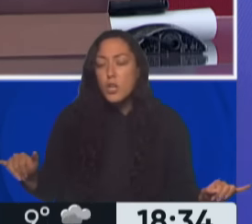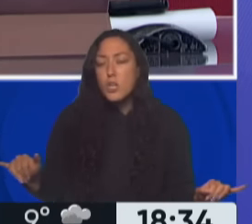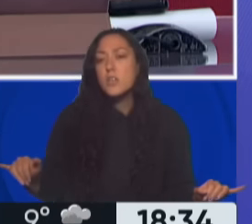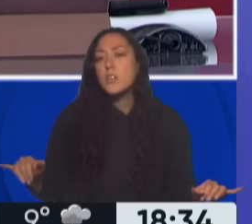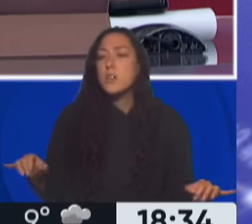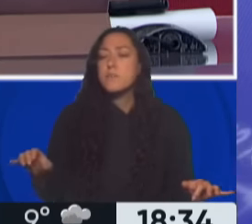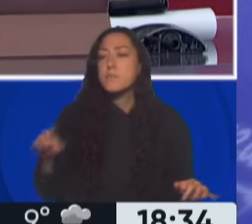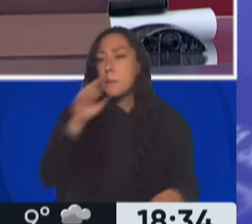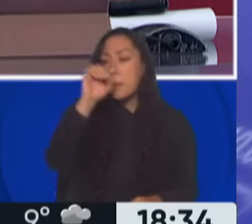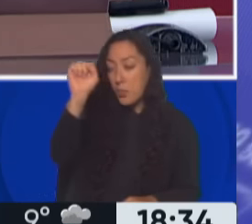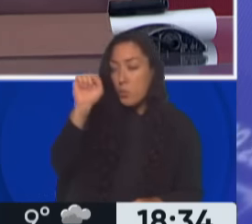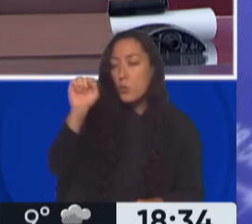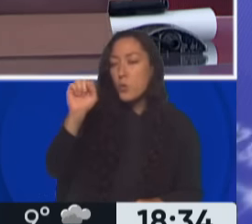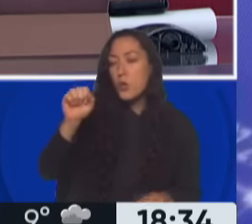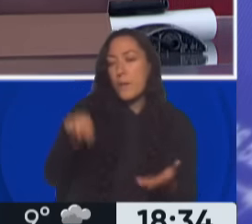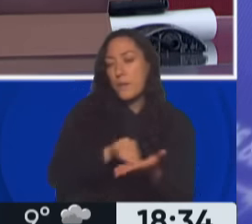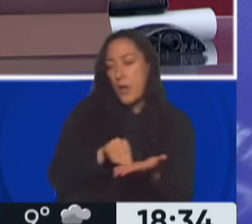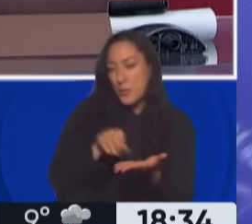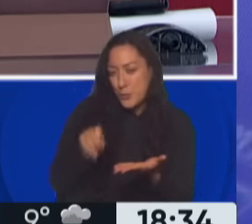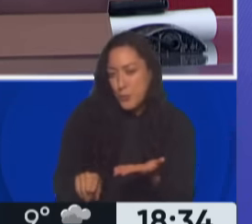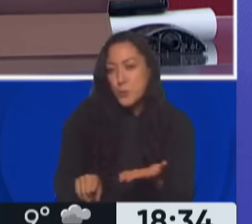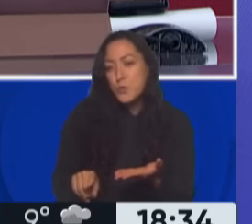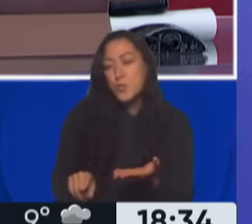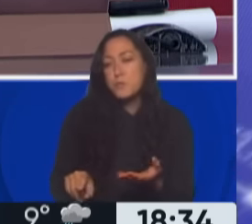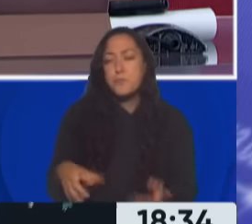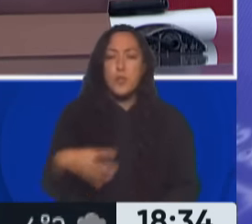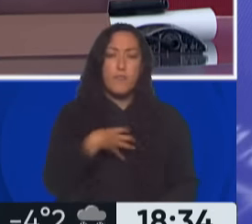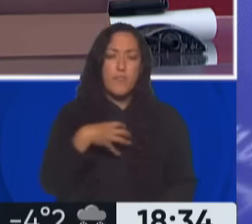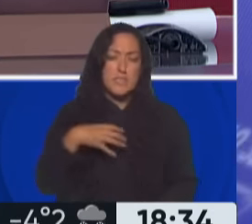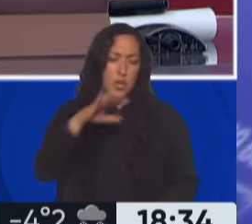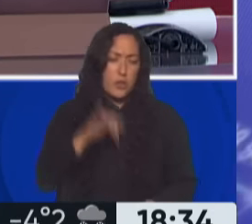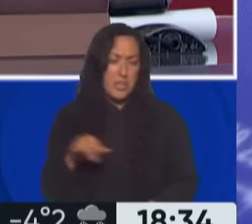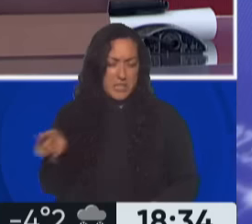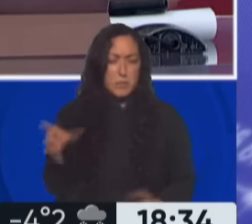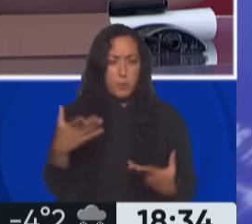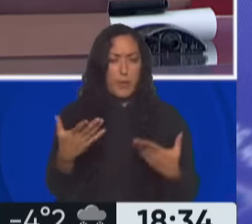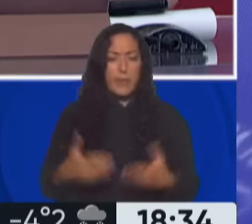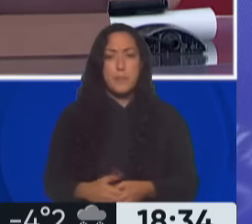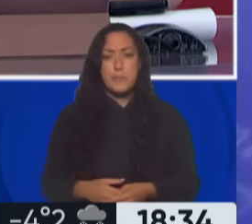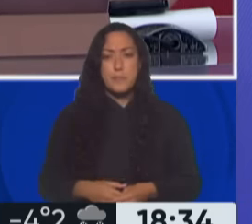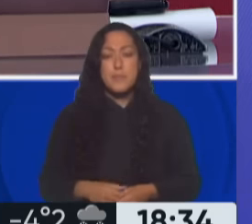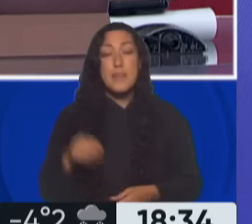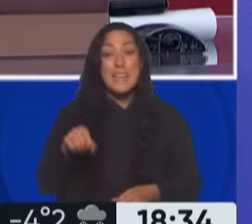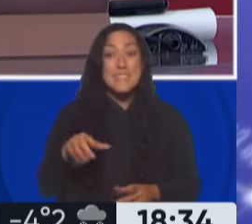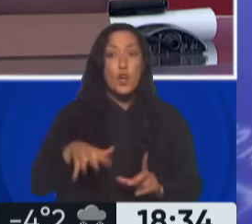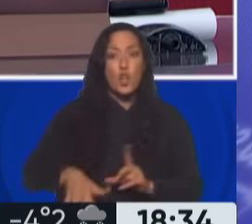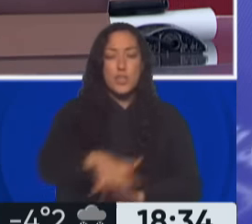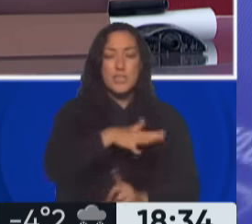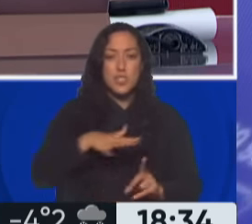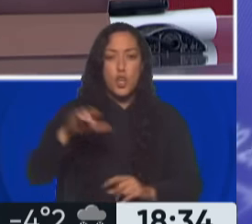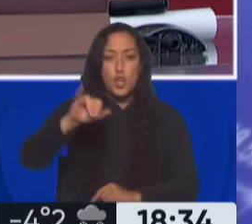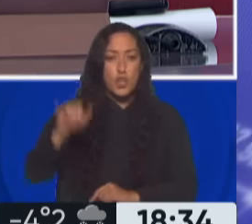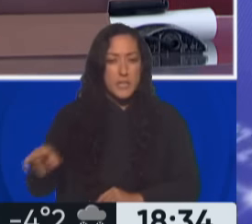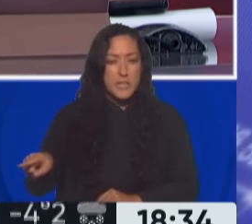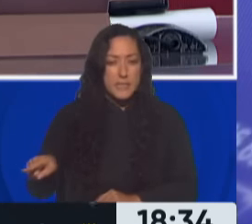propio Maduro a través de sus abogados, que decía confíen en Delcy Rodríguez, digamos, como en ese contexto, bueno, una Delcy Rodríguez que se la